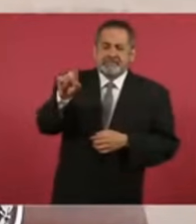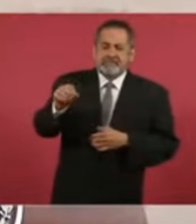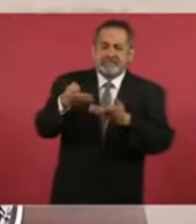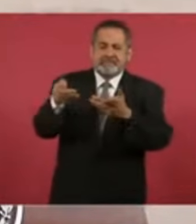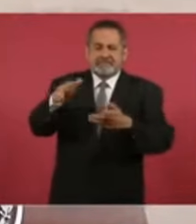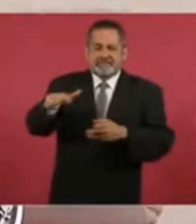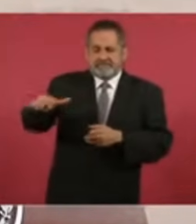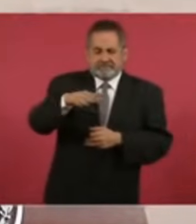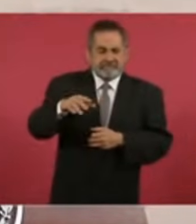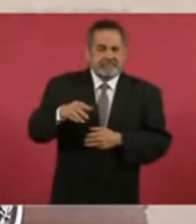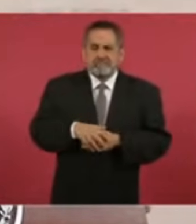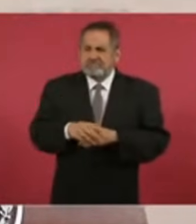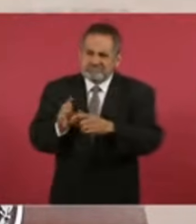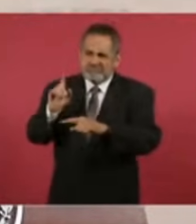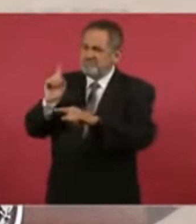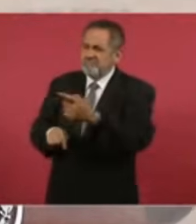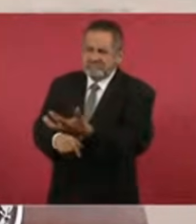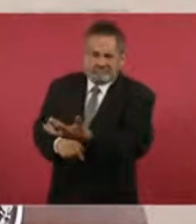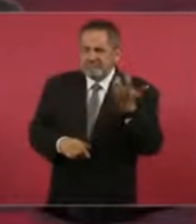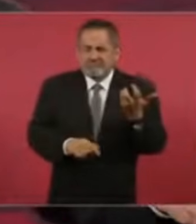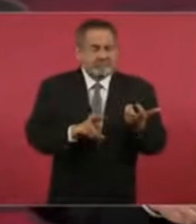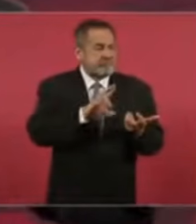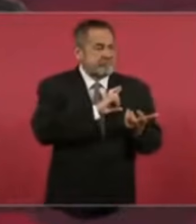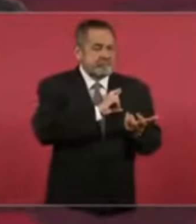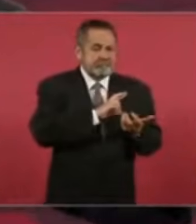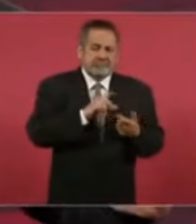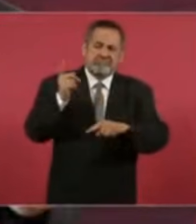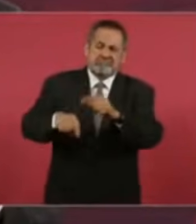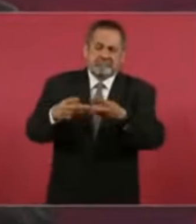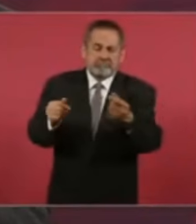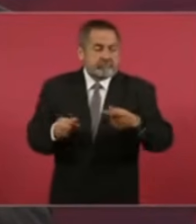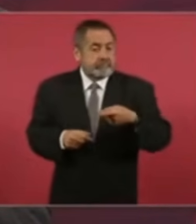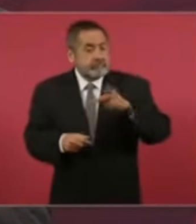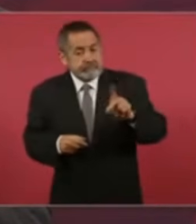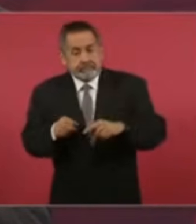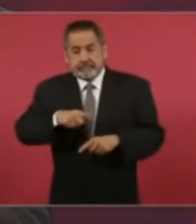lo privatizaron, buscaron desaparecerlo, nada más que los campesinos